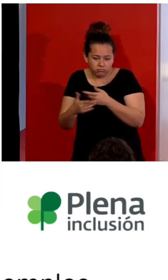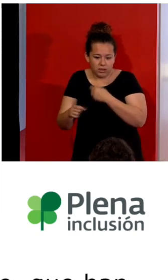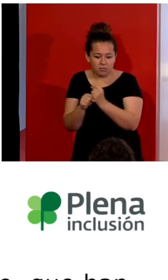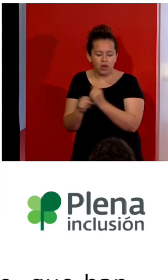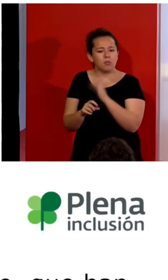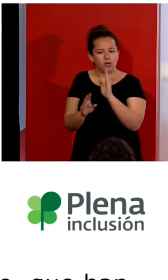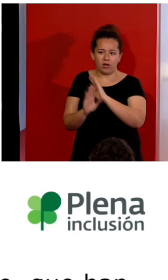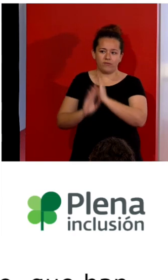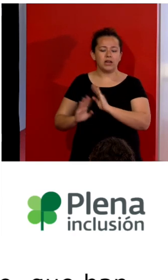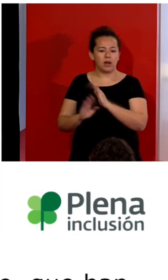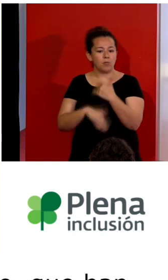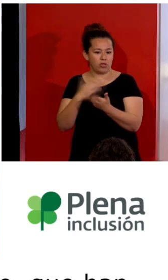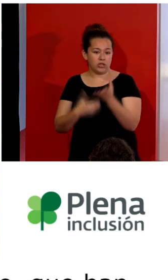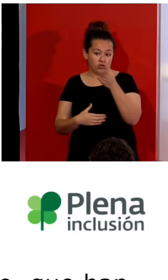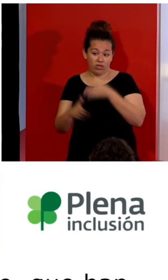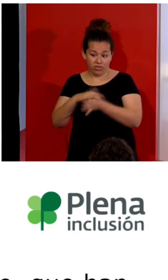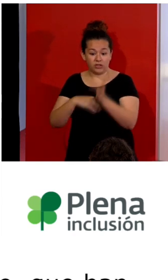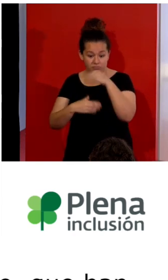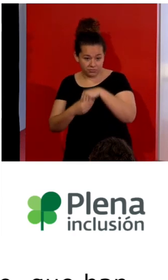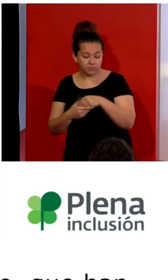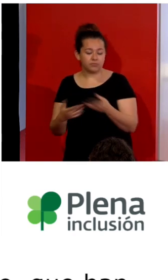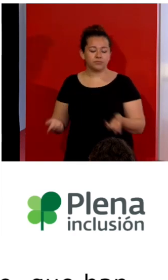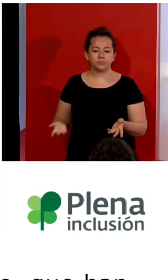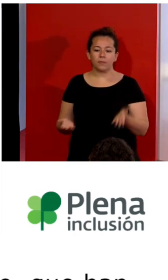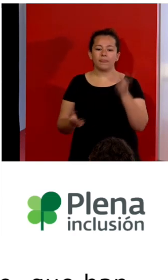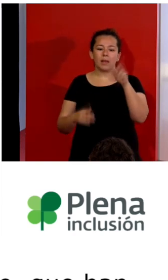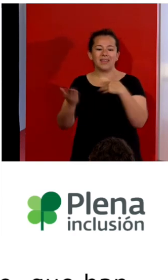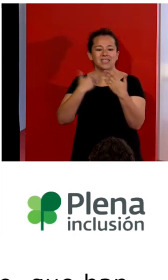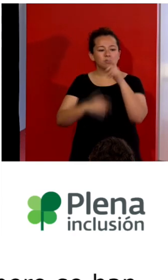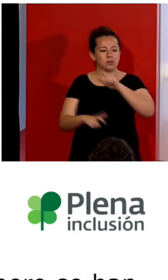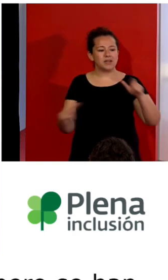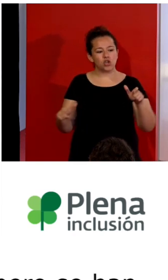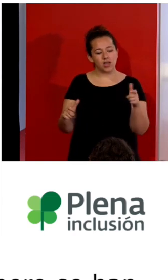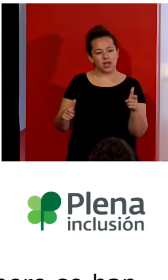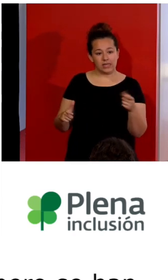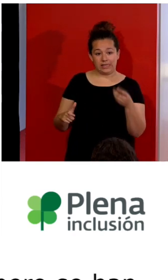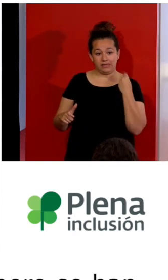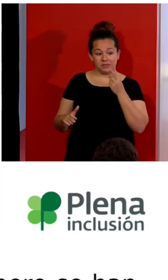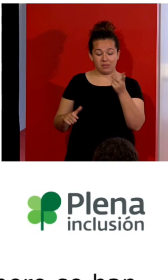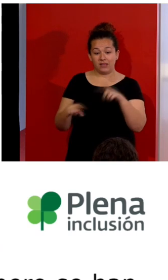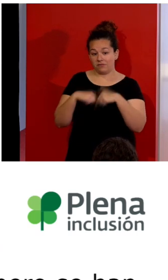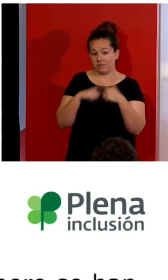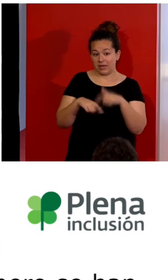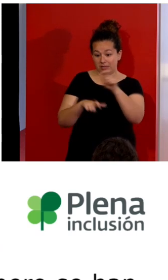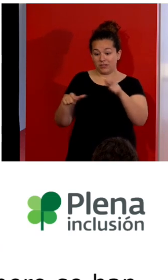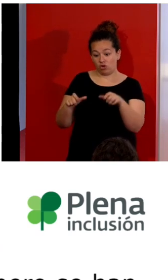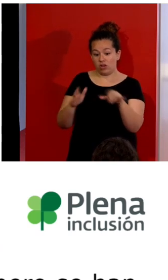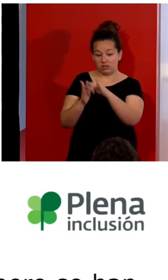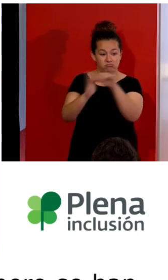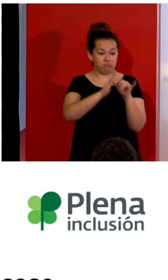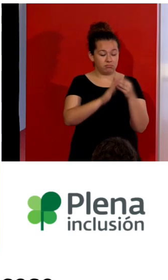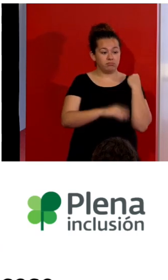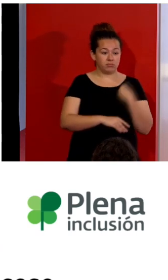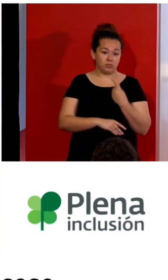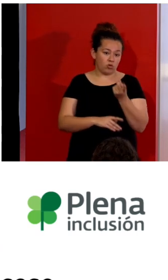visto inmersas en los procesos de acceso. Entrevistamos también a personas a familiares de estas personas, del mismo